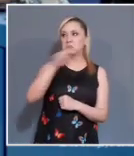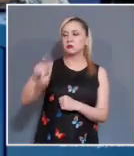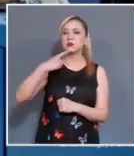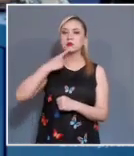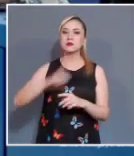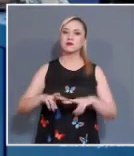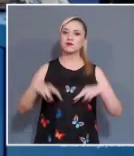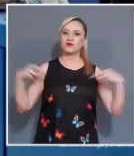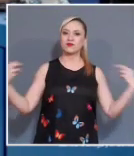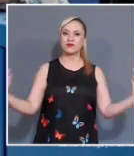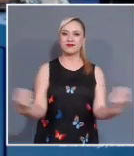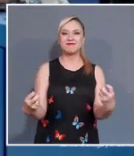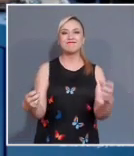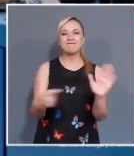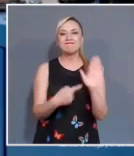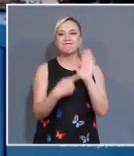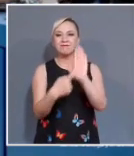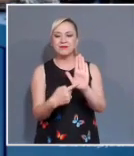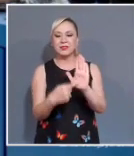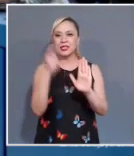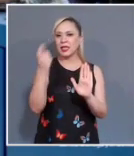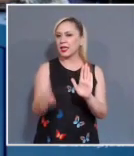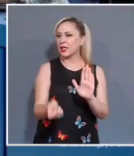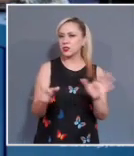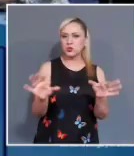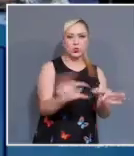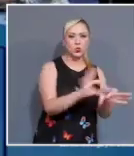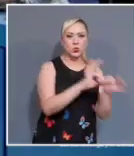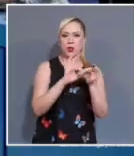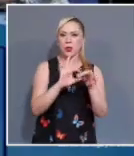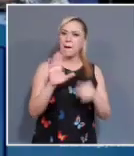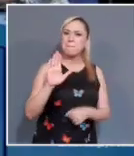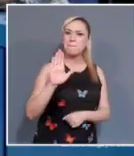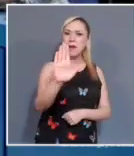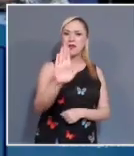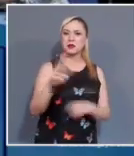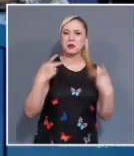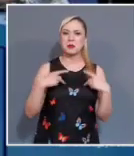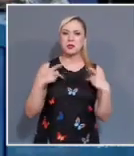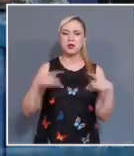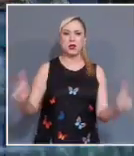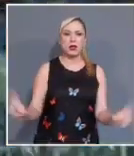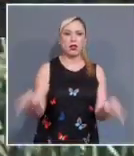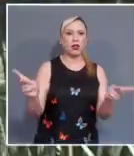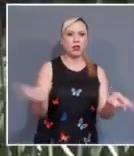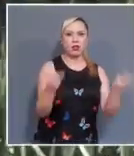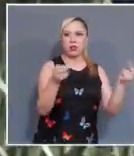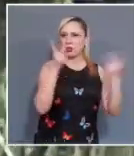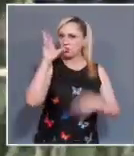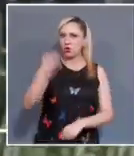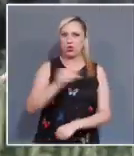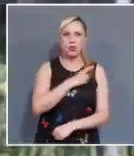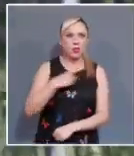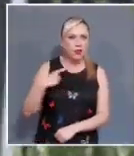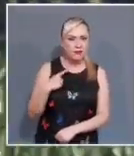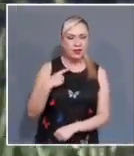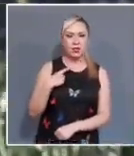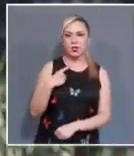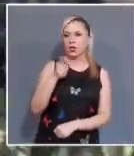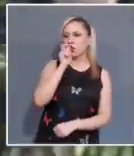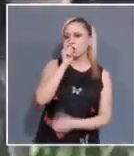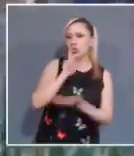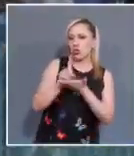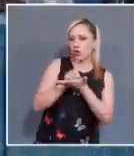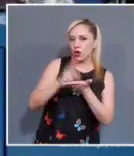programa Una respuesta unida contra la trata de personas que coordinó la Oficina de las Naciones Unidas contra la Droga y el Delito en